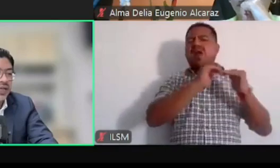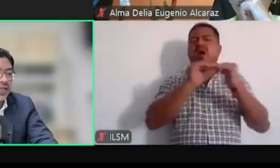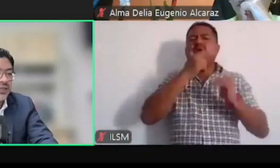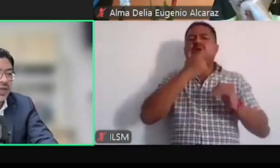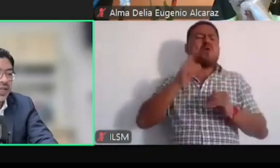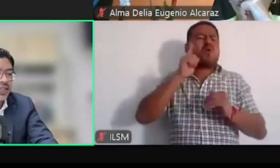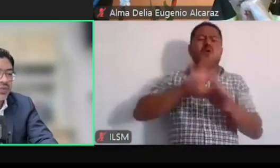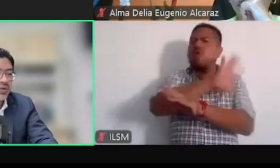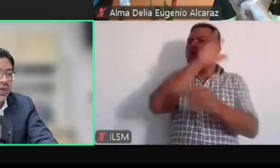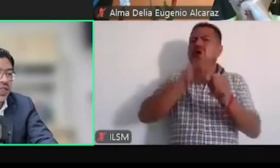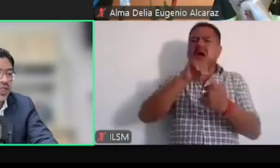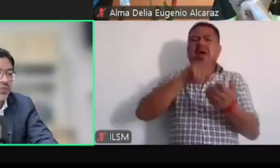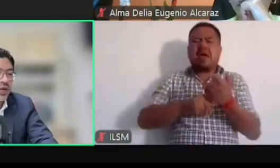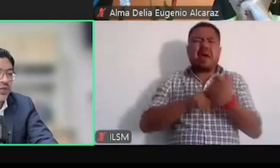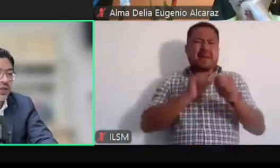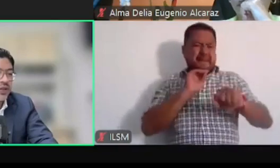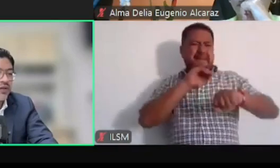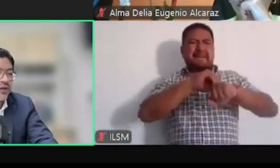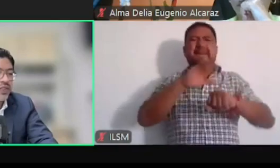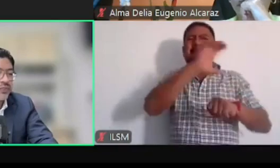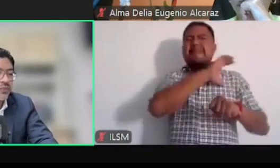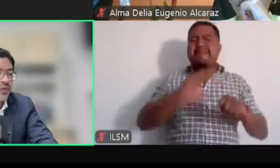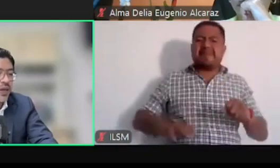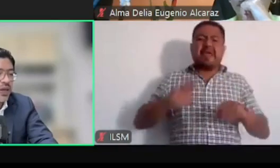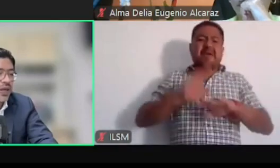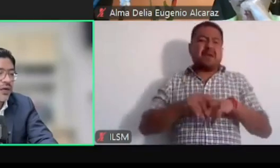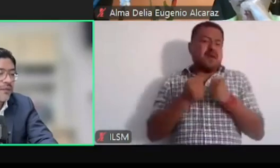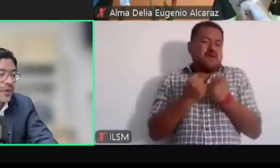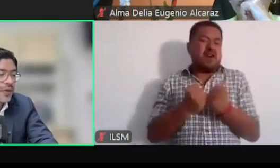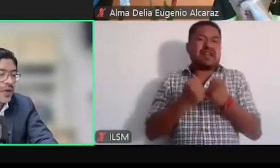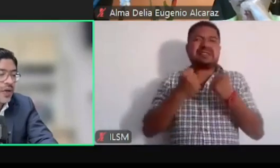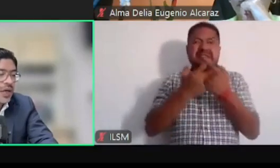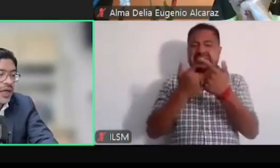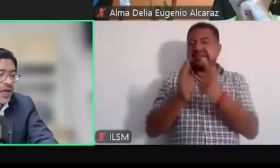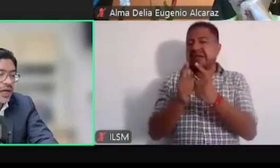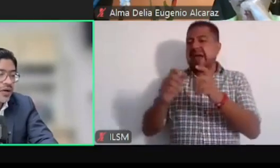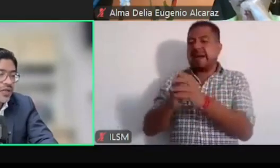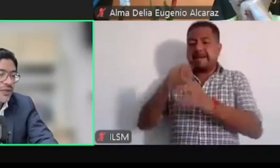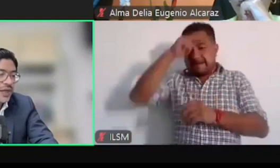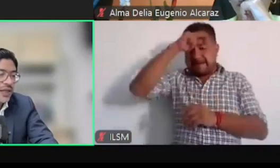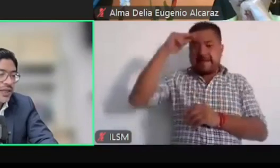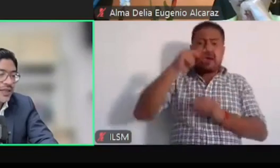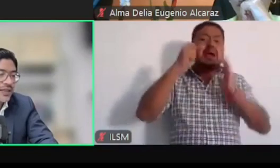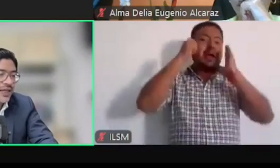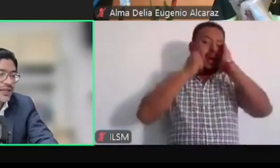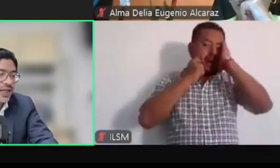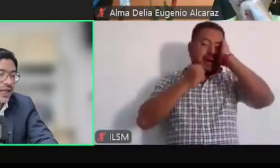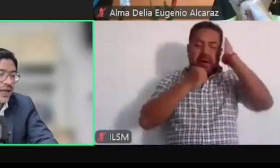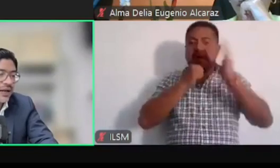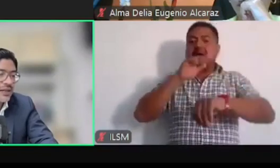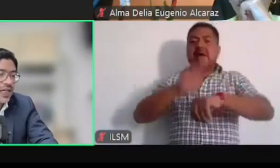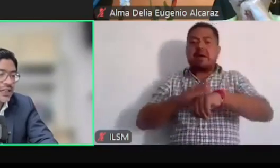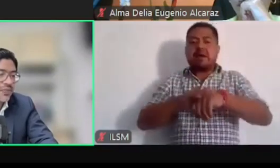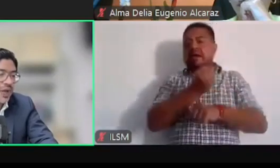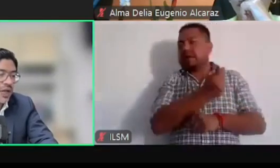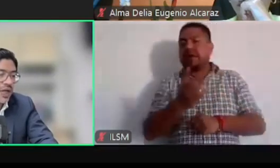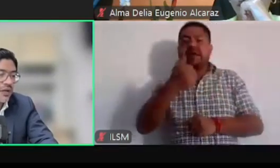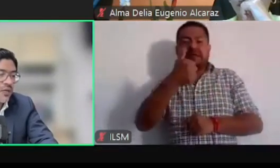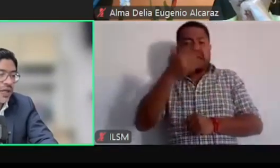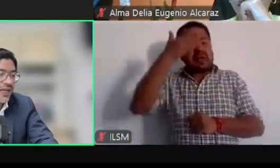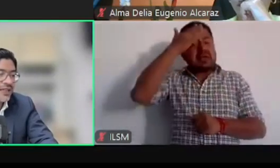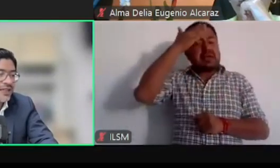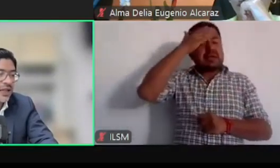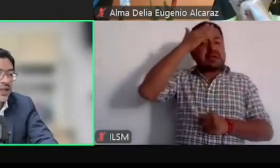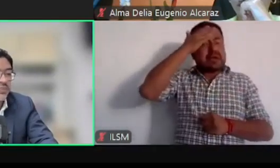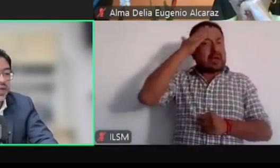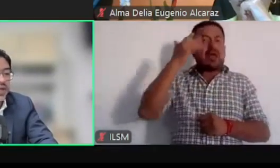totalidad de las planillas postuladas por el partido fuerza por México Guerrero se advierte que seis serían encabezadas por el género